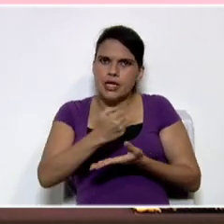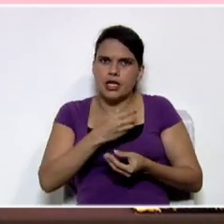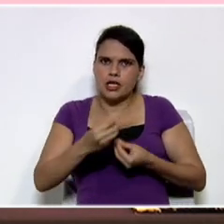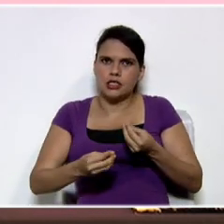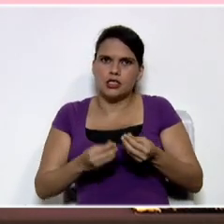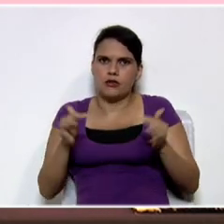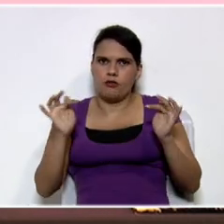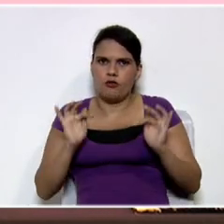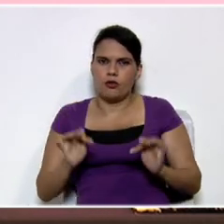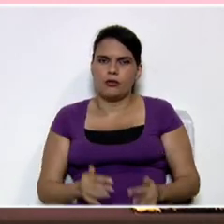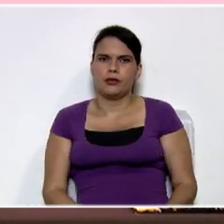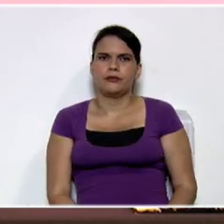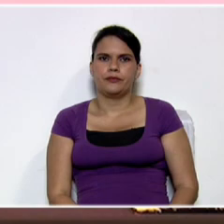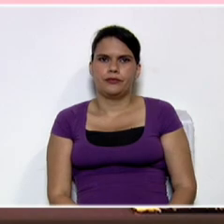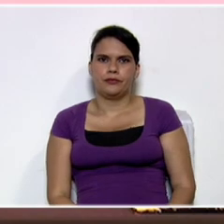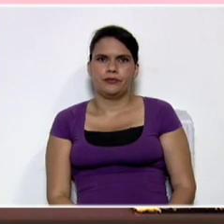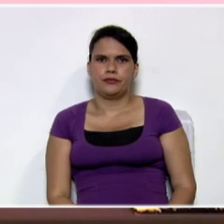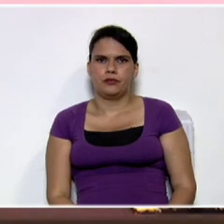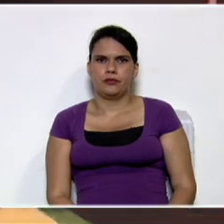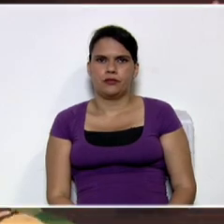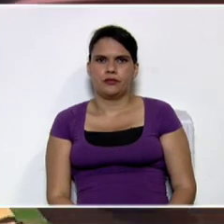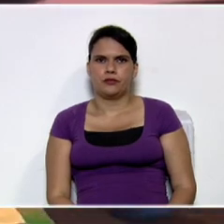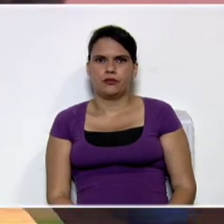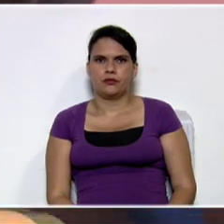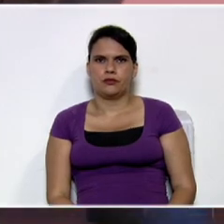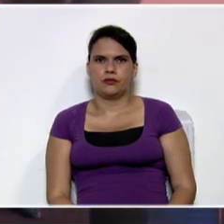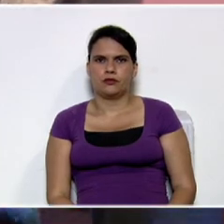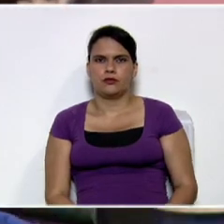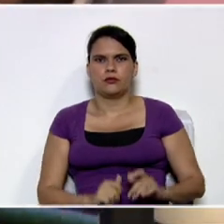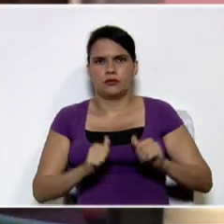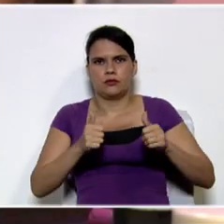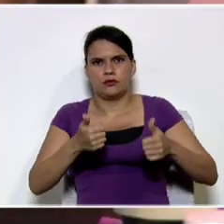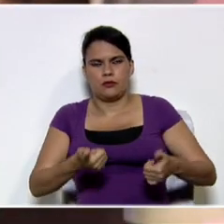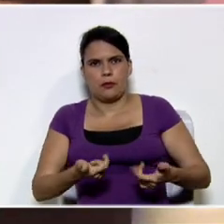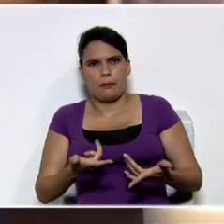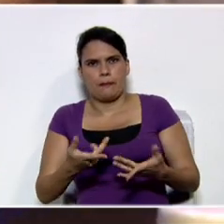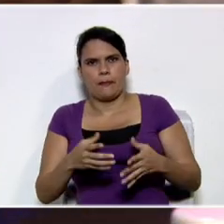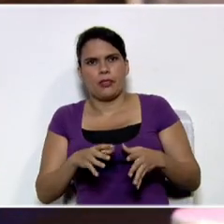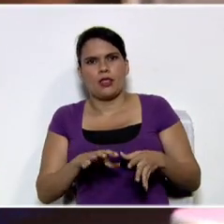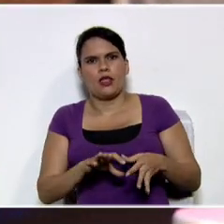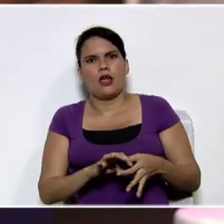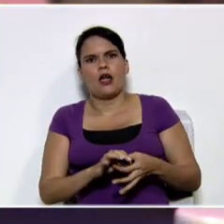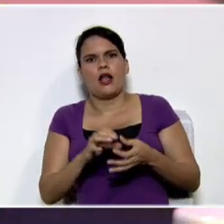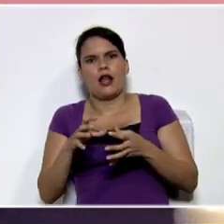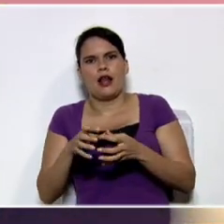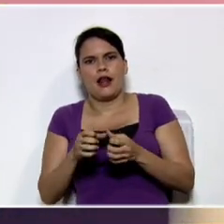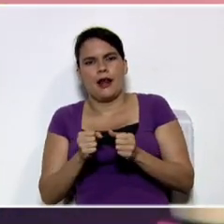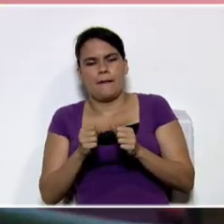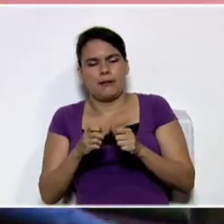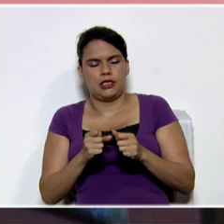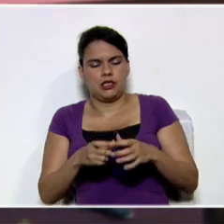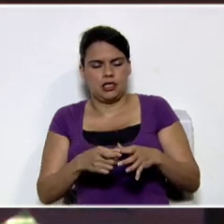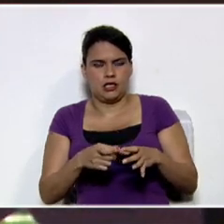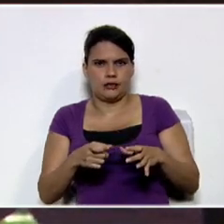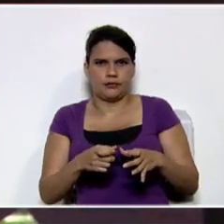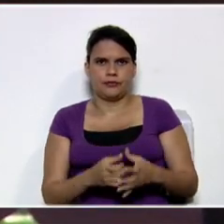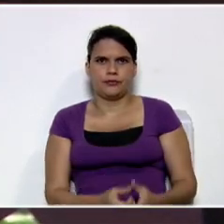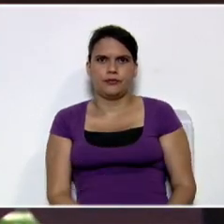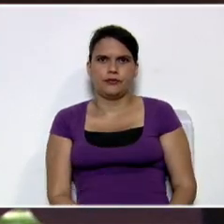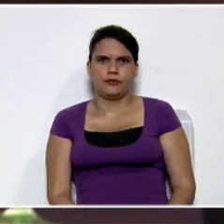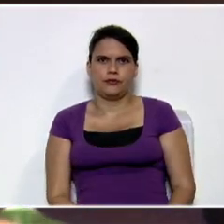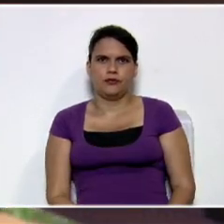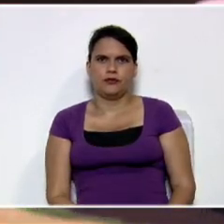siguiente manera. Atención, vamos entonces a agarrar lo que va a ser la base del petroglifo.